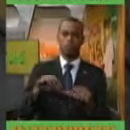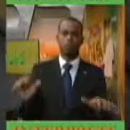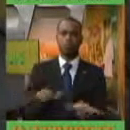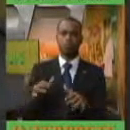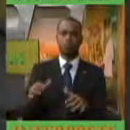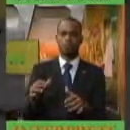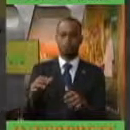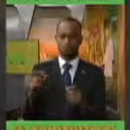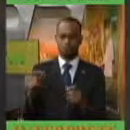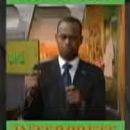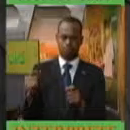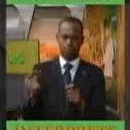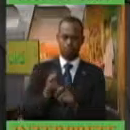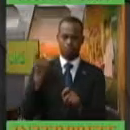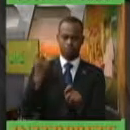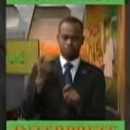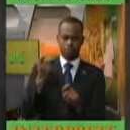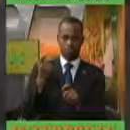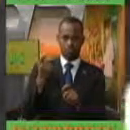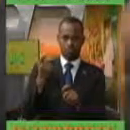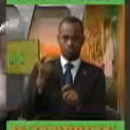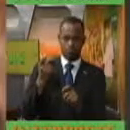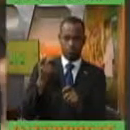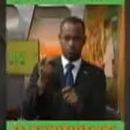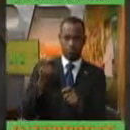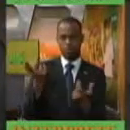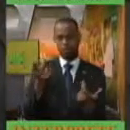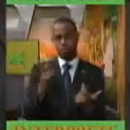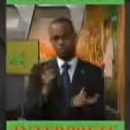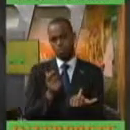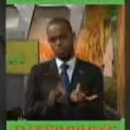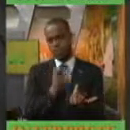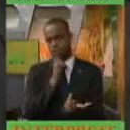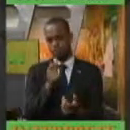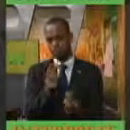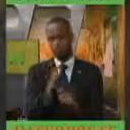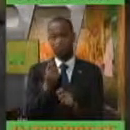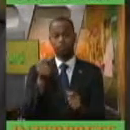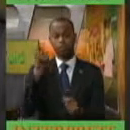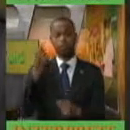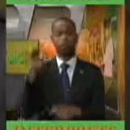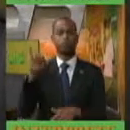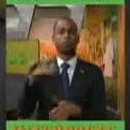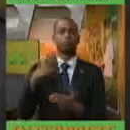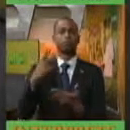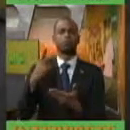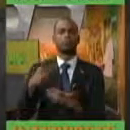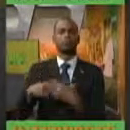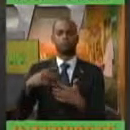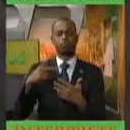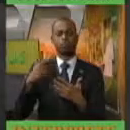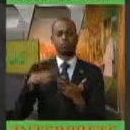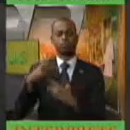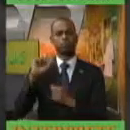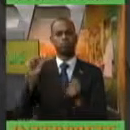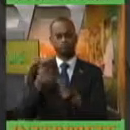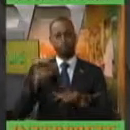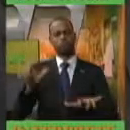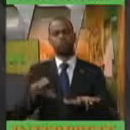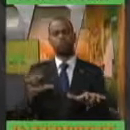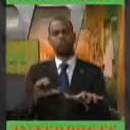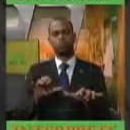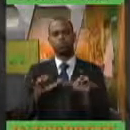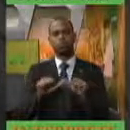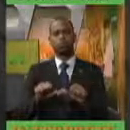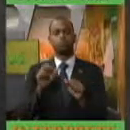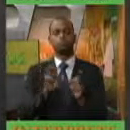que ganen y los que ganen menos, porque en unas elecciones todos ganamos, claro que sí. Gana porque es sociedad. Un programa que hay que mantenerlo. Por